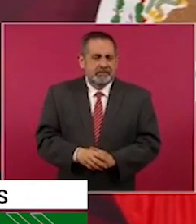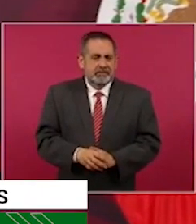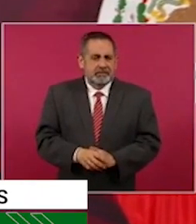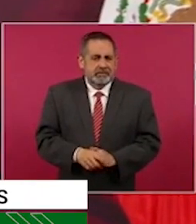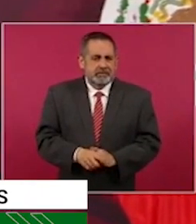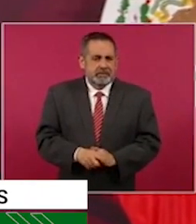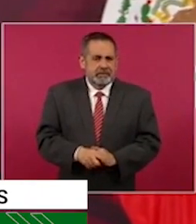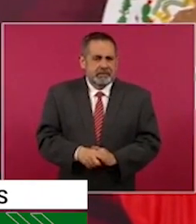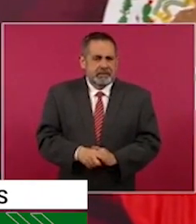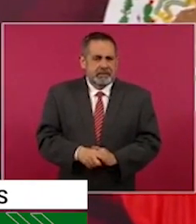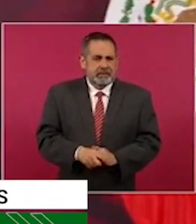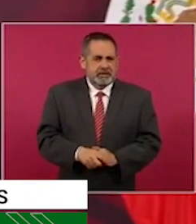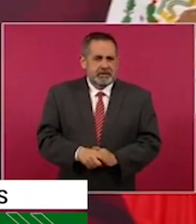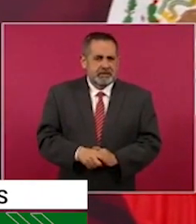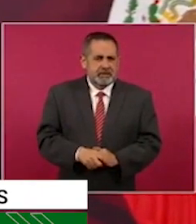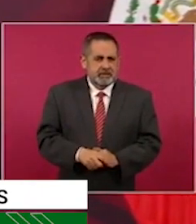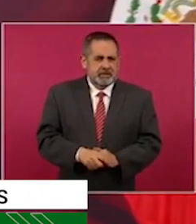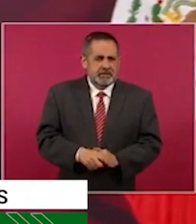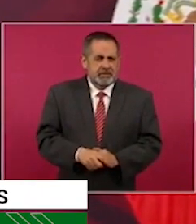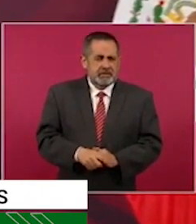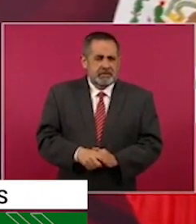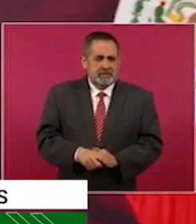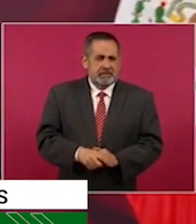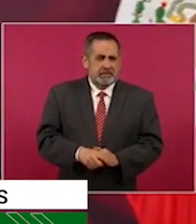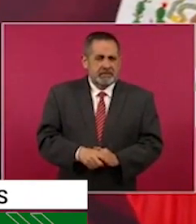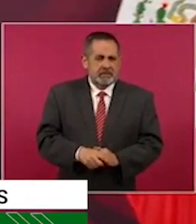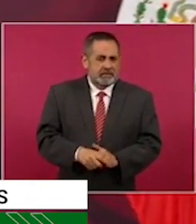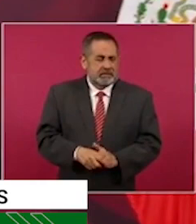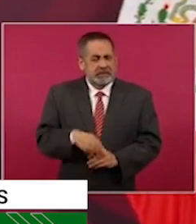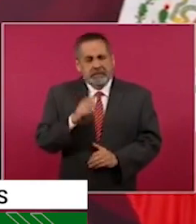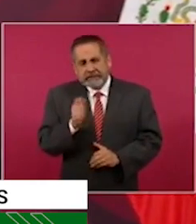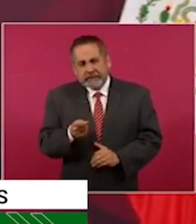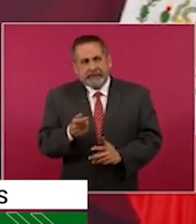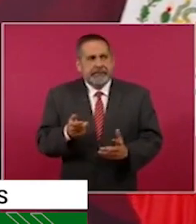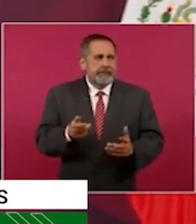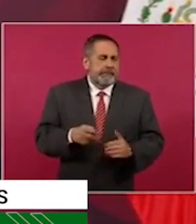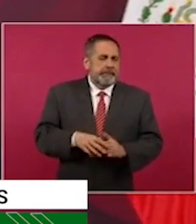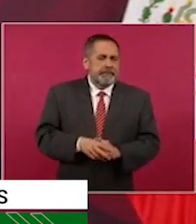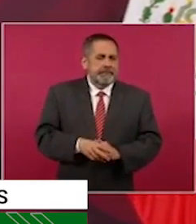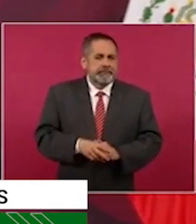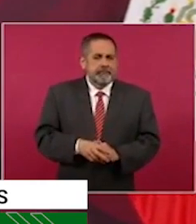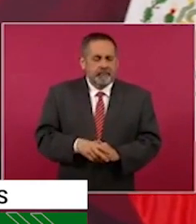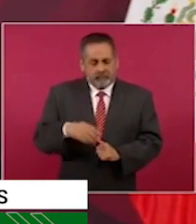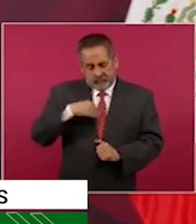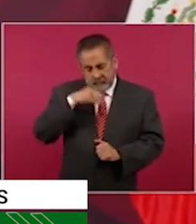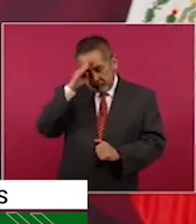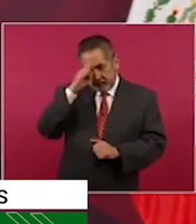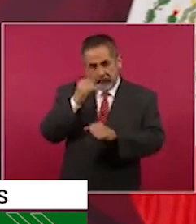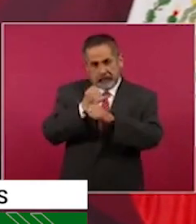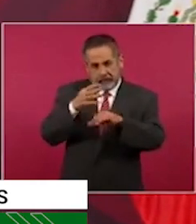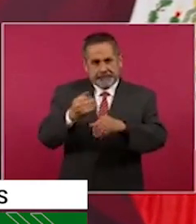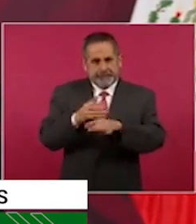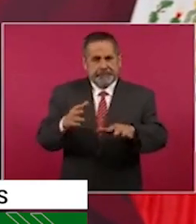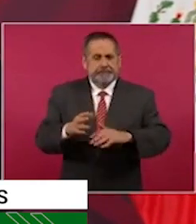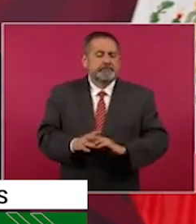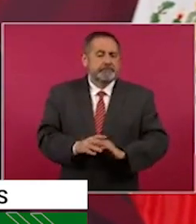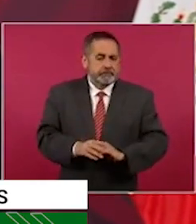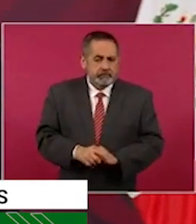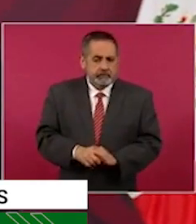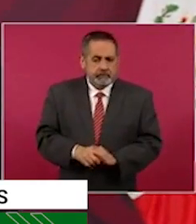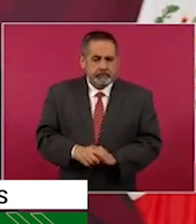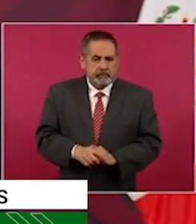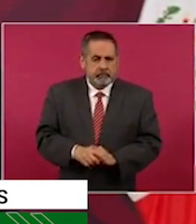la República se encuentra en recuperación en su casa tras someterse a una operación en la columna. Yo puedo informarles pues